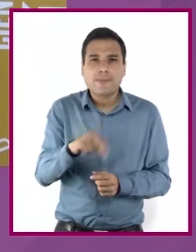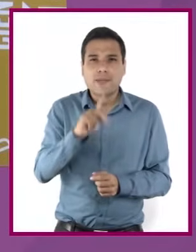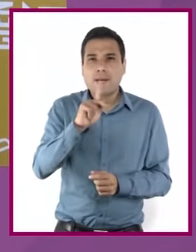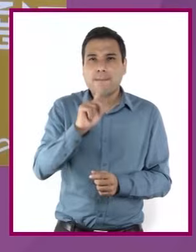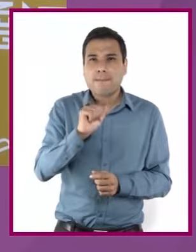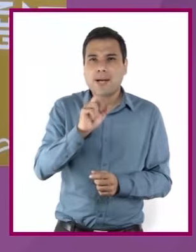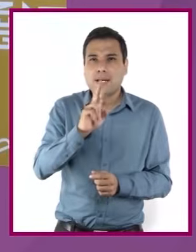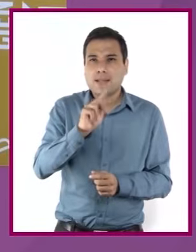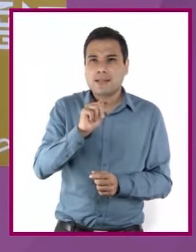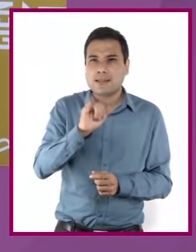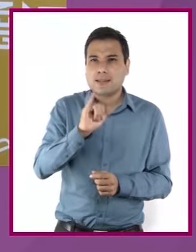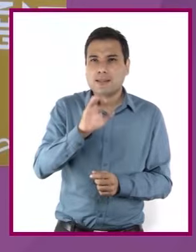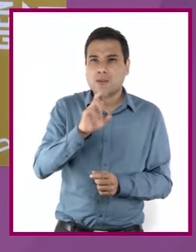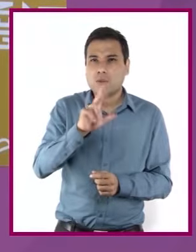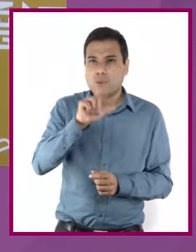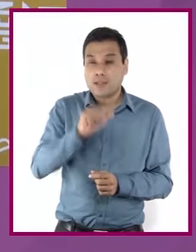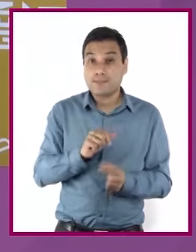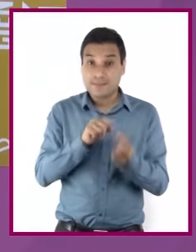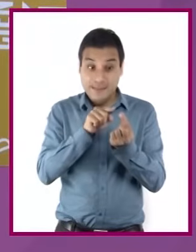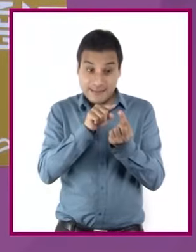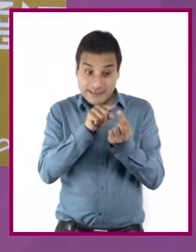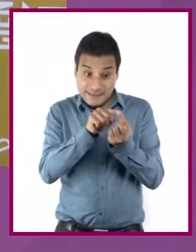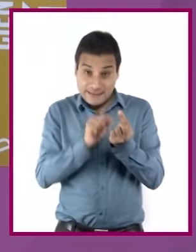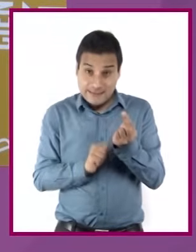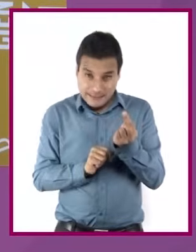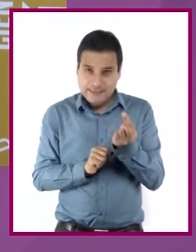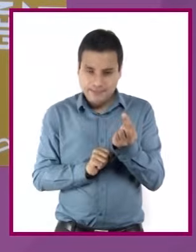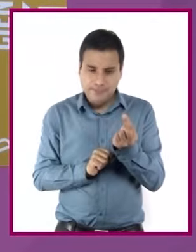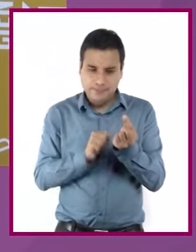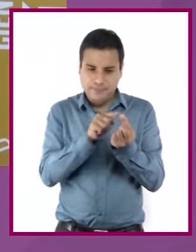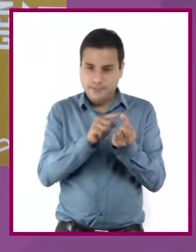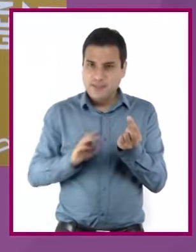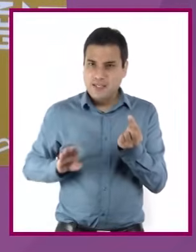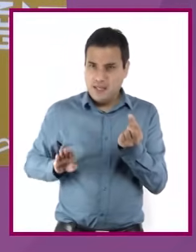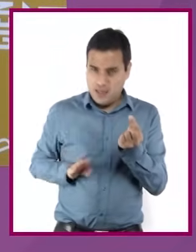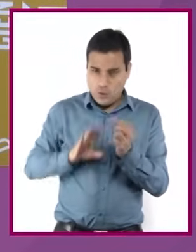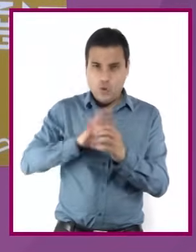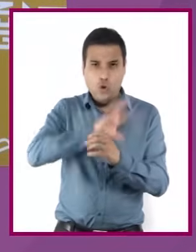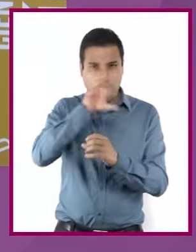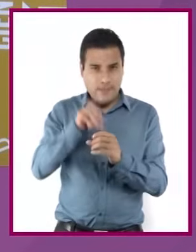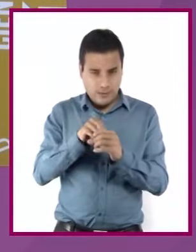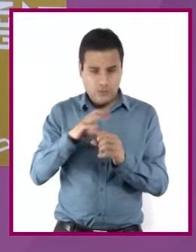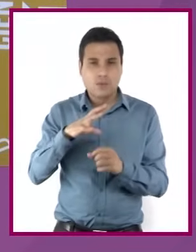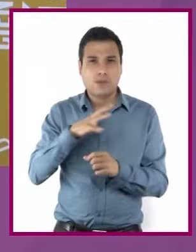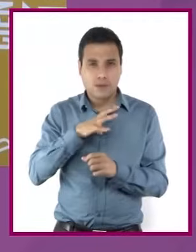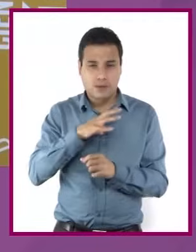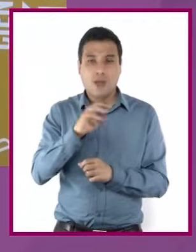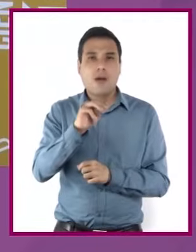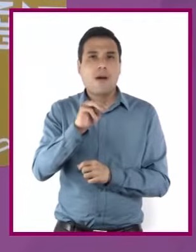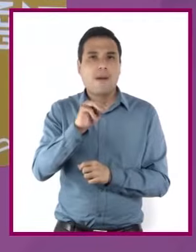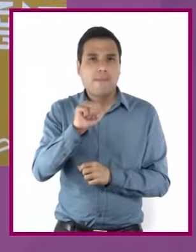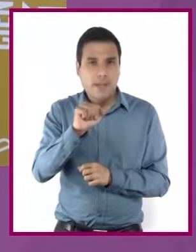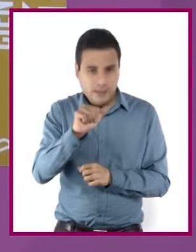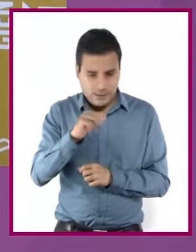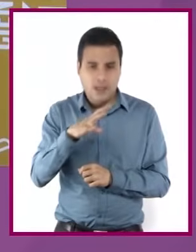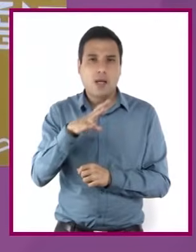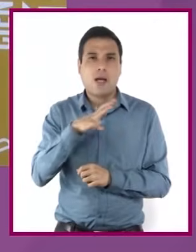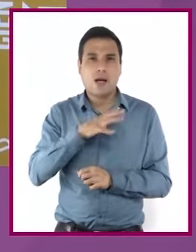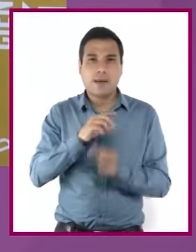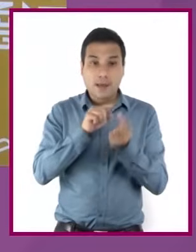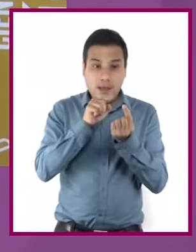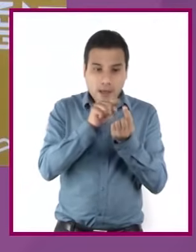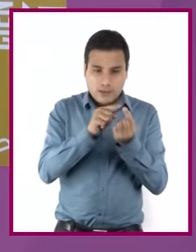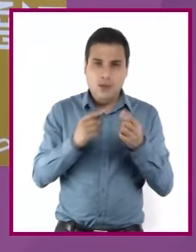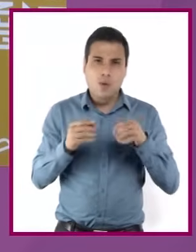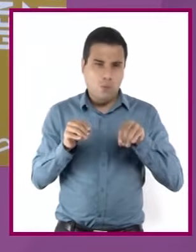Este pedazo conservaba las propiedades de dicha materia y tendría masa permanente. Además, se movería como